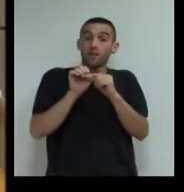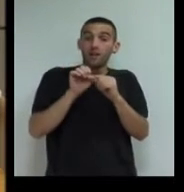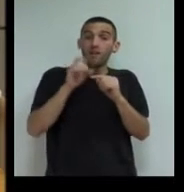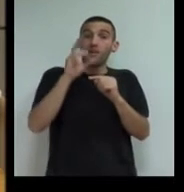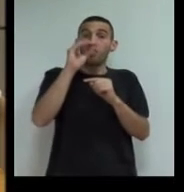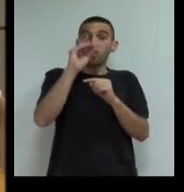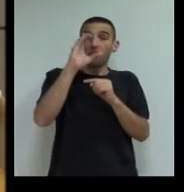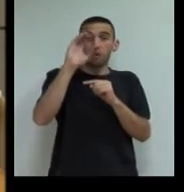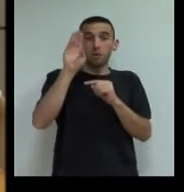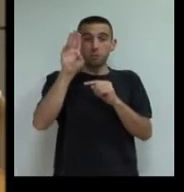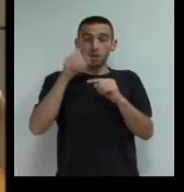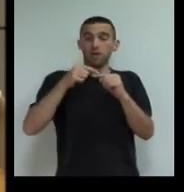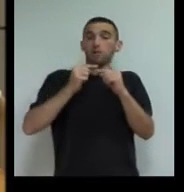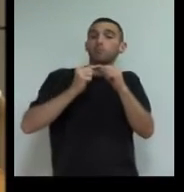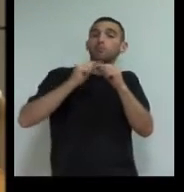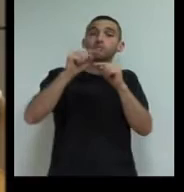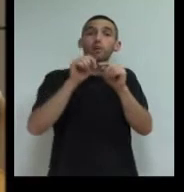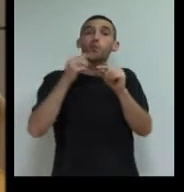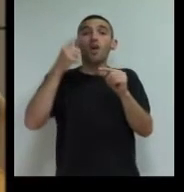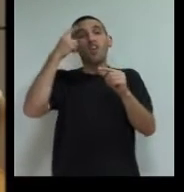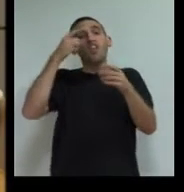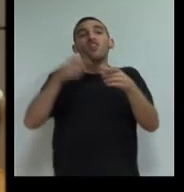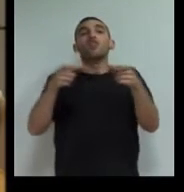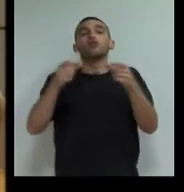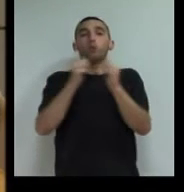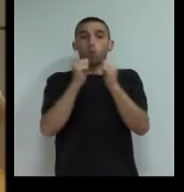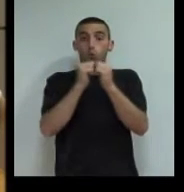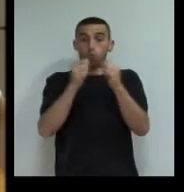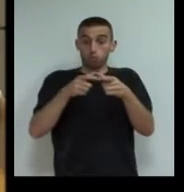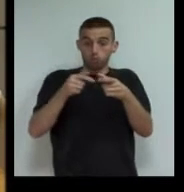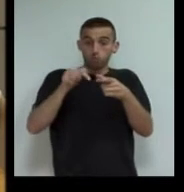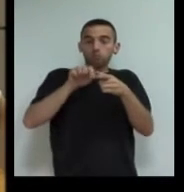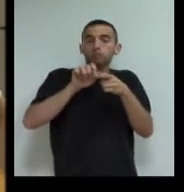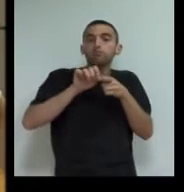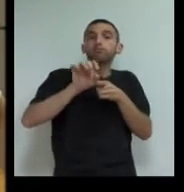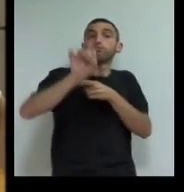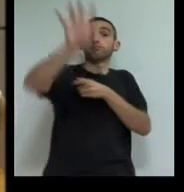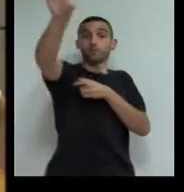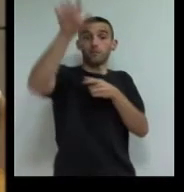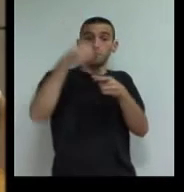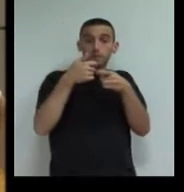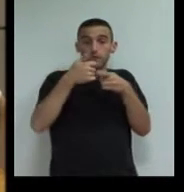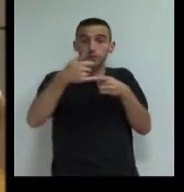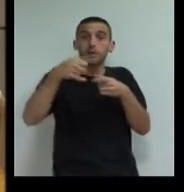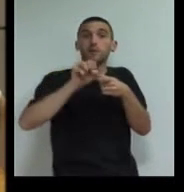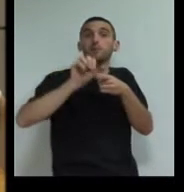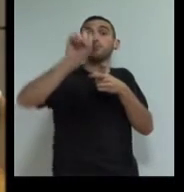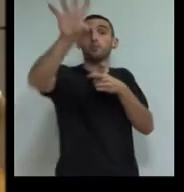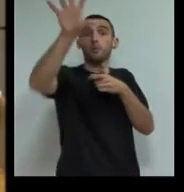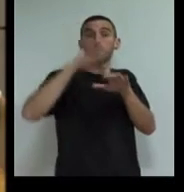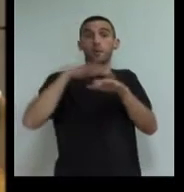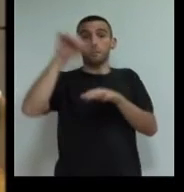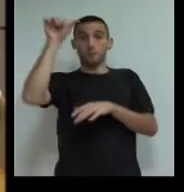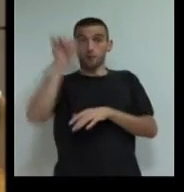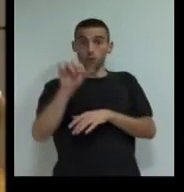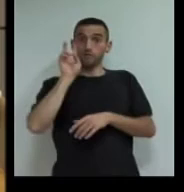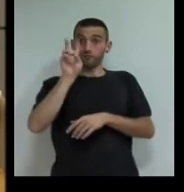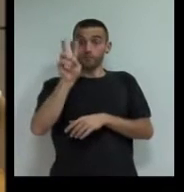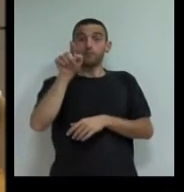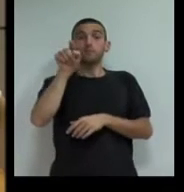que es el disco duro, para que nos entendamos, que el señor del cine coloca para que se reproduzca una